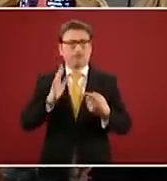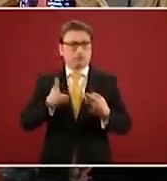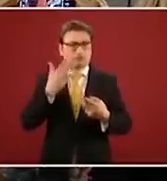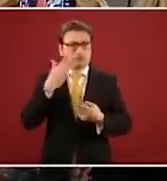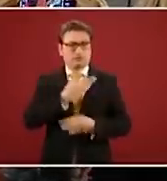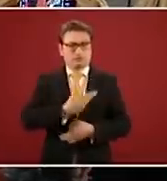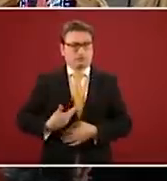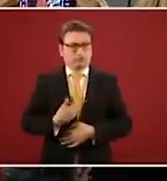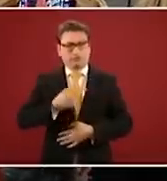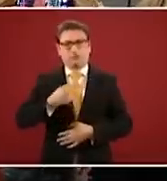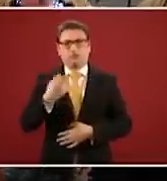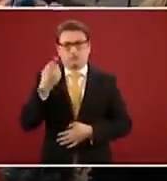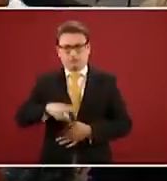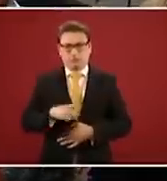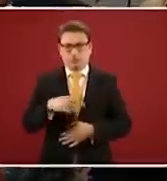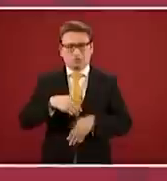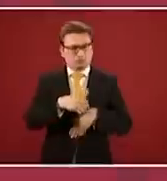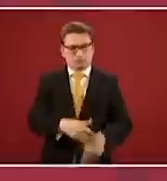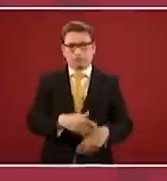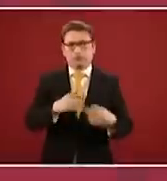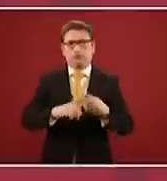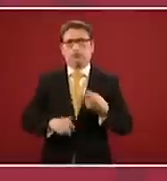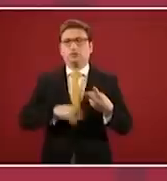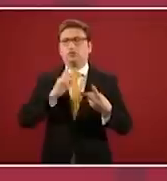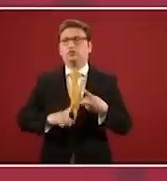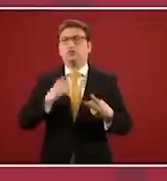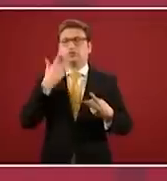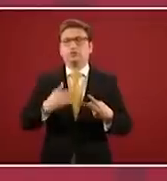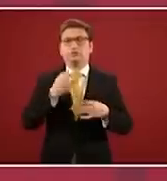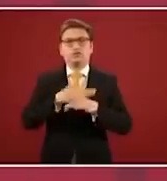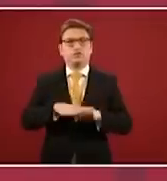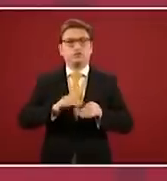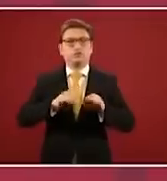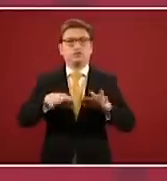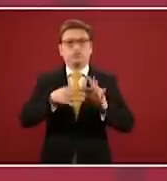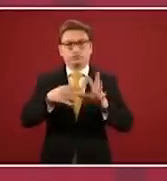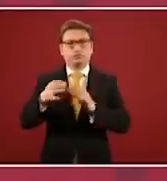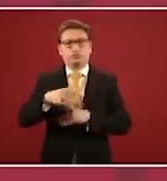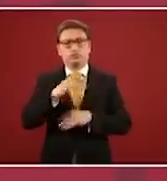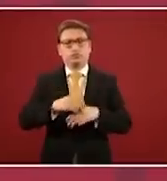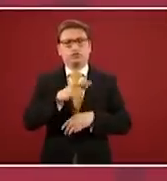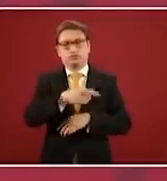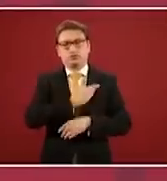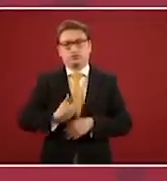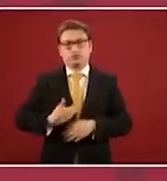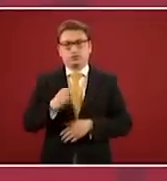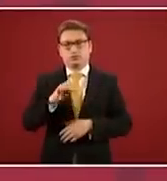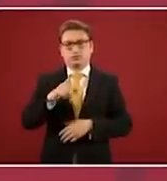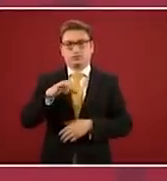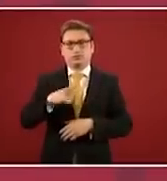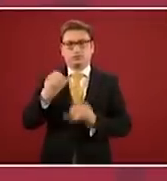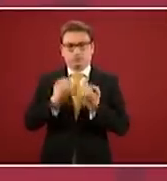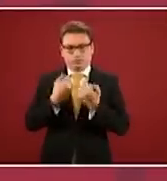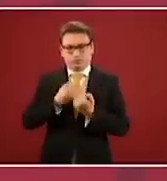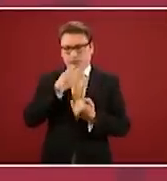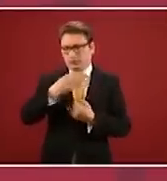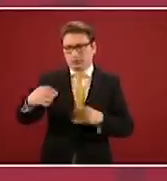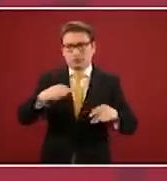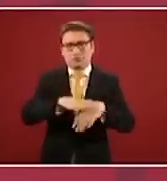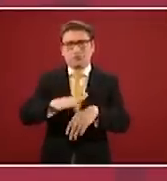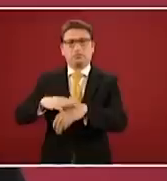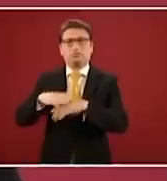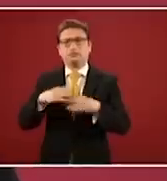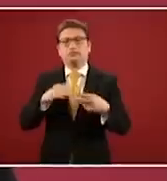del presidente, y dos, estamos informando también, de acuerdo con la instrucción del presidente, a la sociedad mexicana por conducto de ustedes de